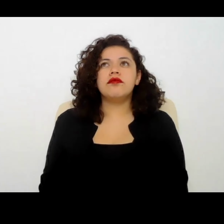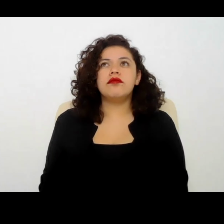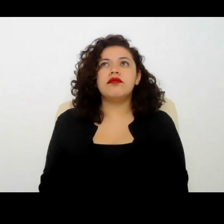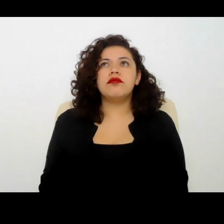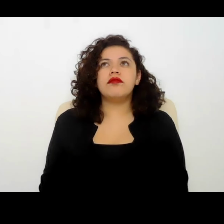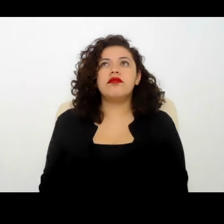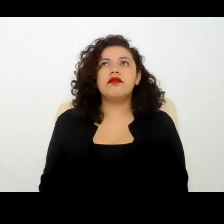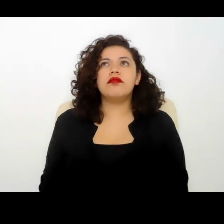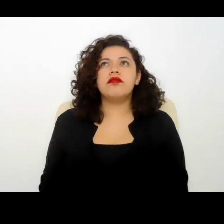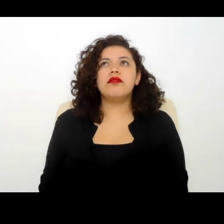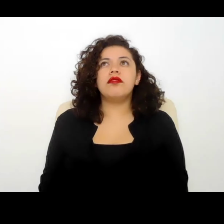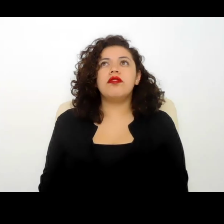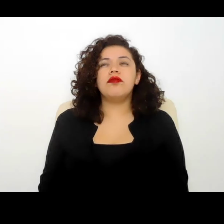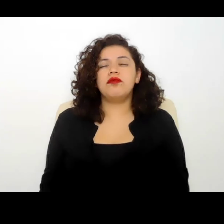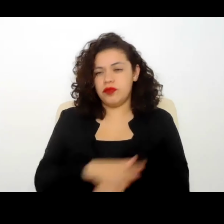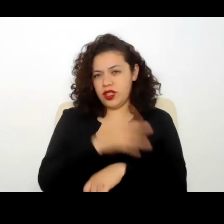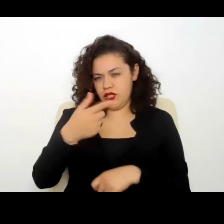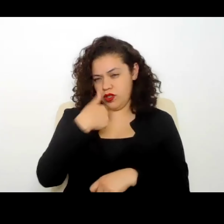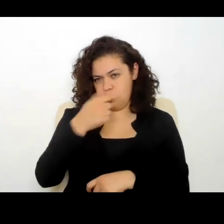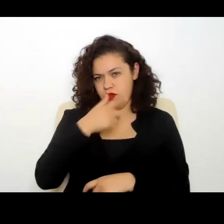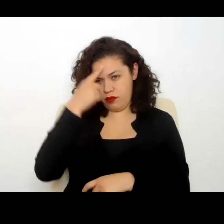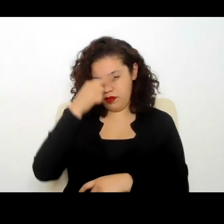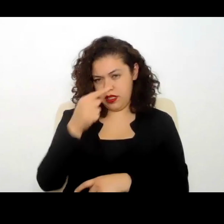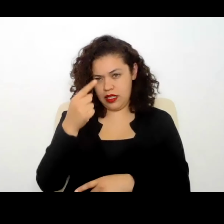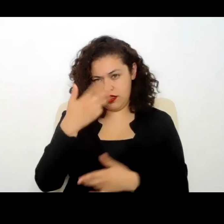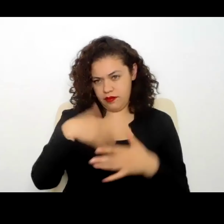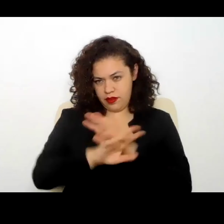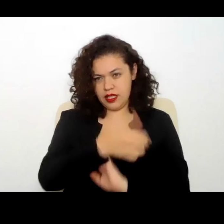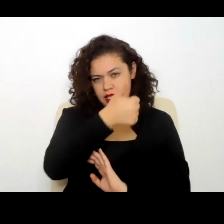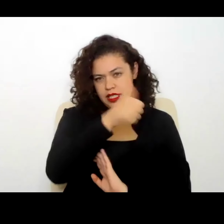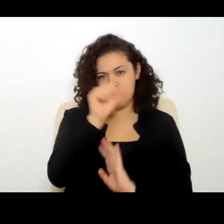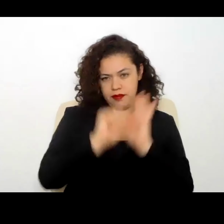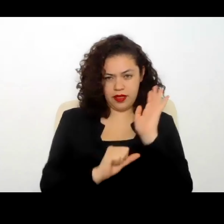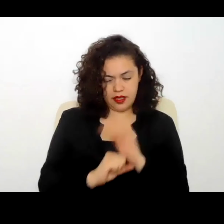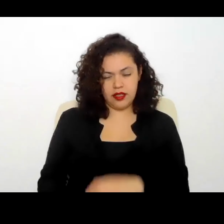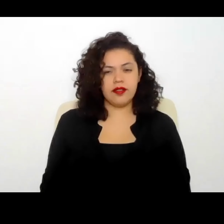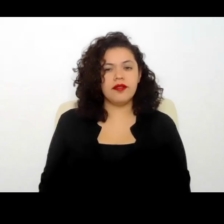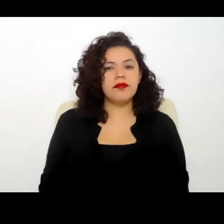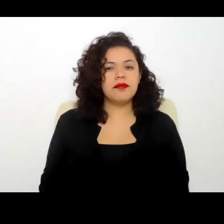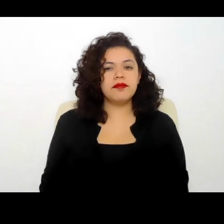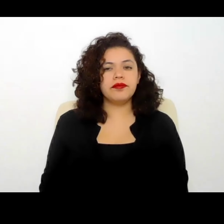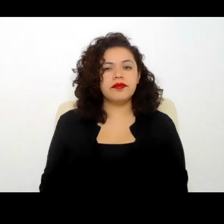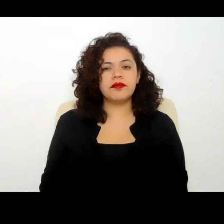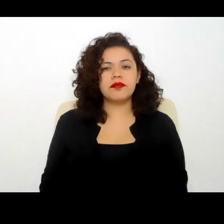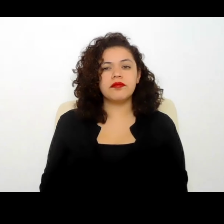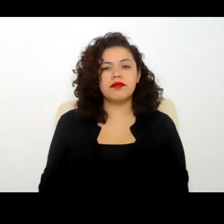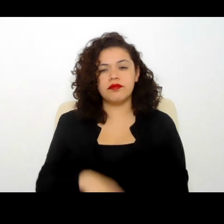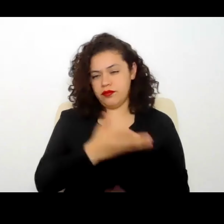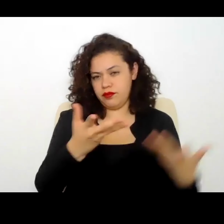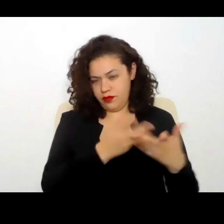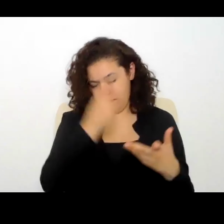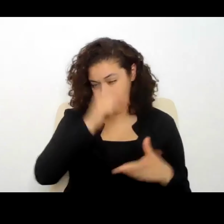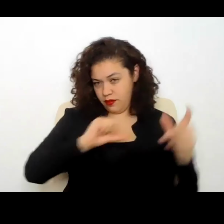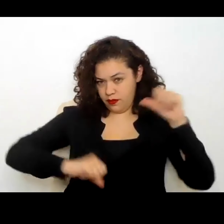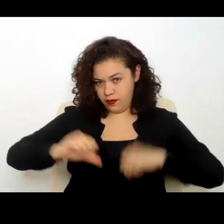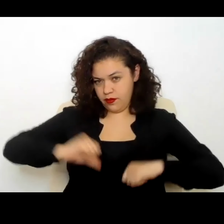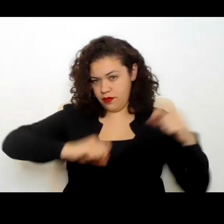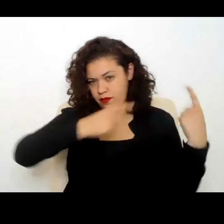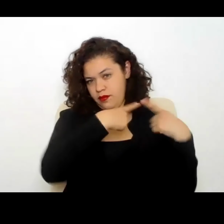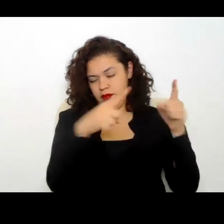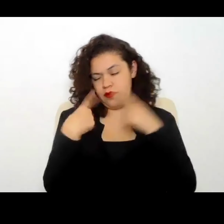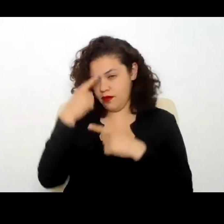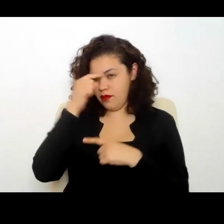al umbral, pues van a pasar por lo menos 6 meses. Entonces, en el SAT a mí me dijeron que como es una actividad diferente a